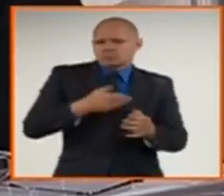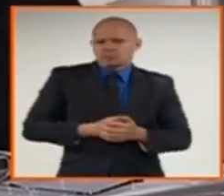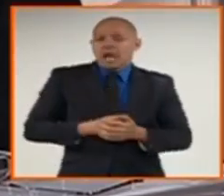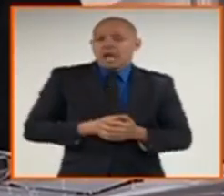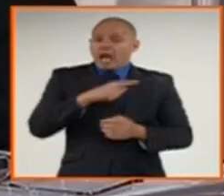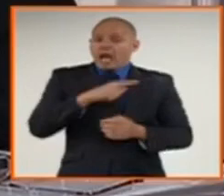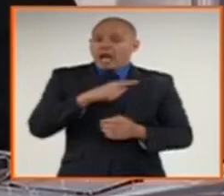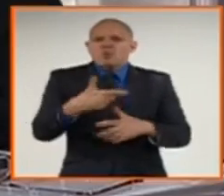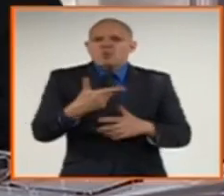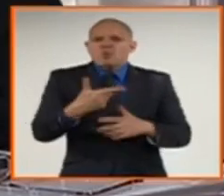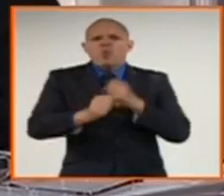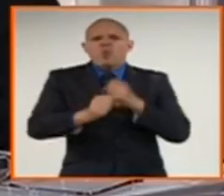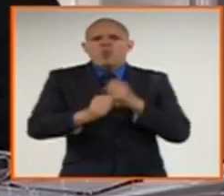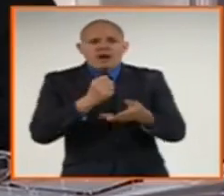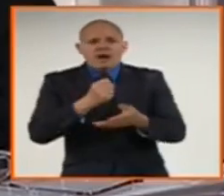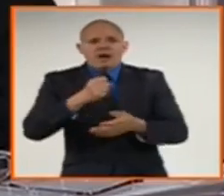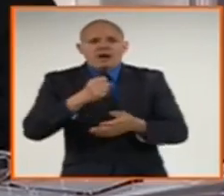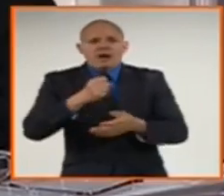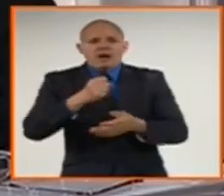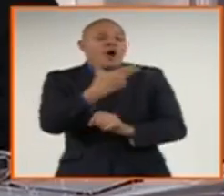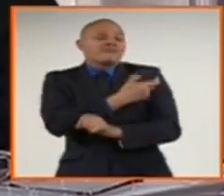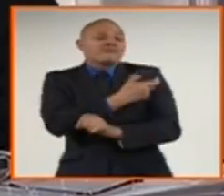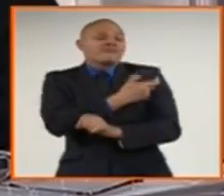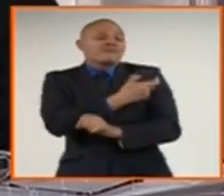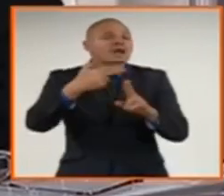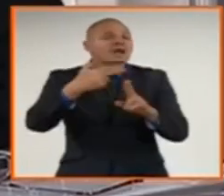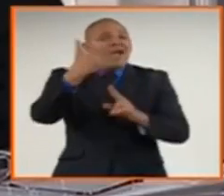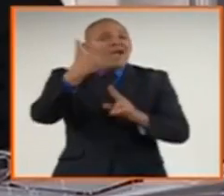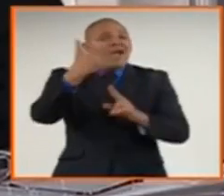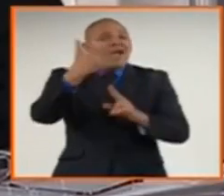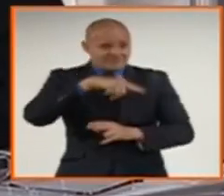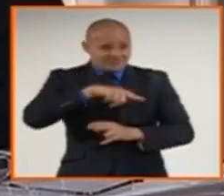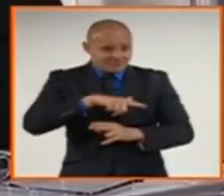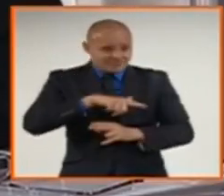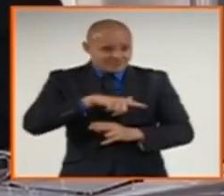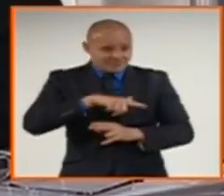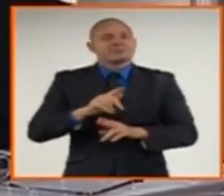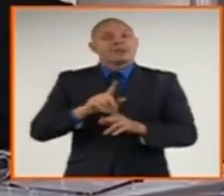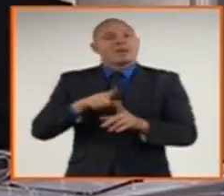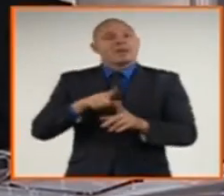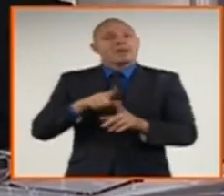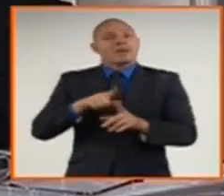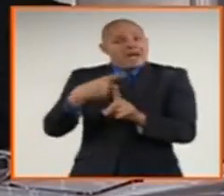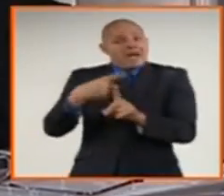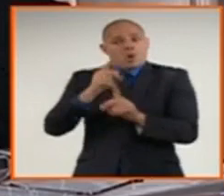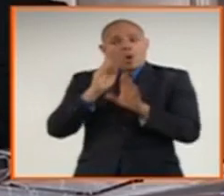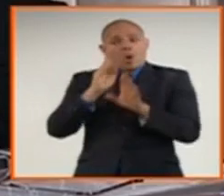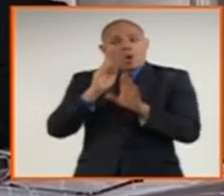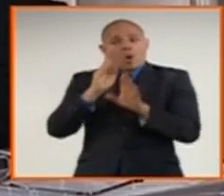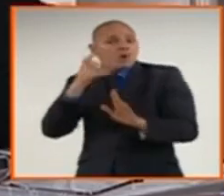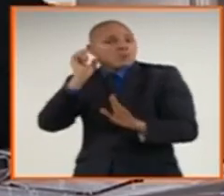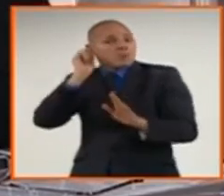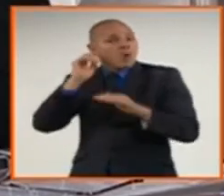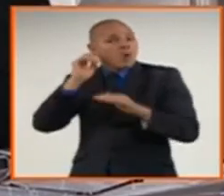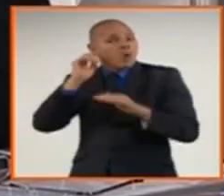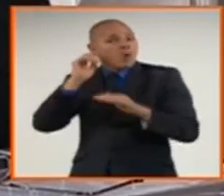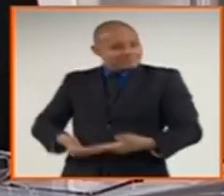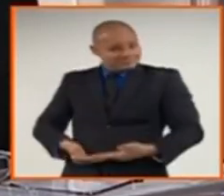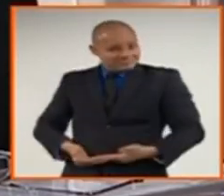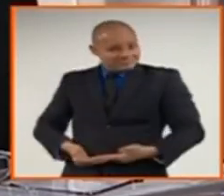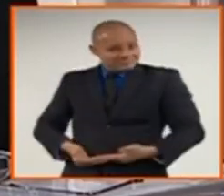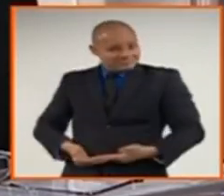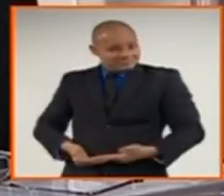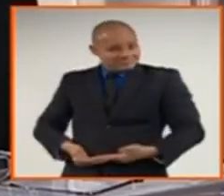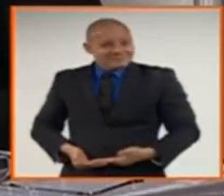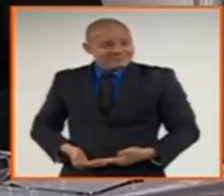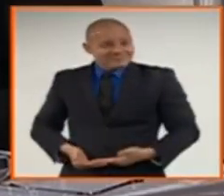también menciono el tema de las vacunas de embarazadas, porque también ahí, de cierta forma, y después lo voy a mencionar al final, estamos teniendo una